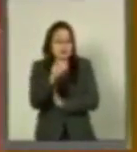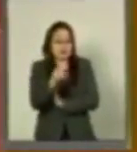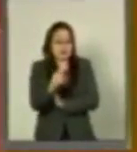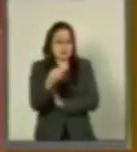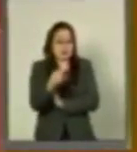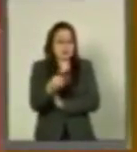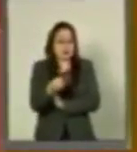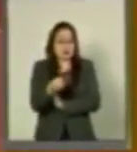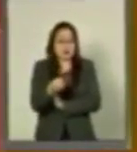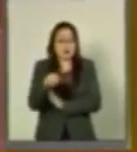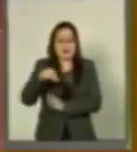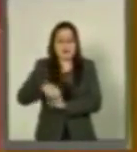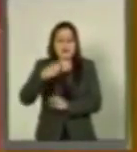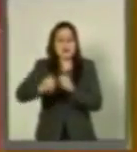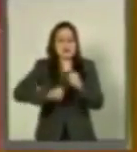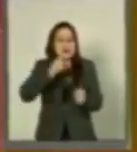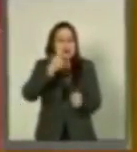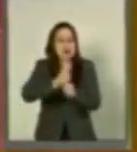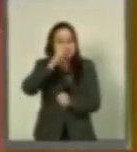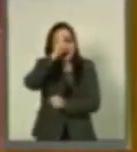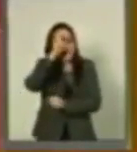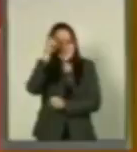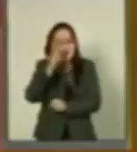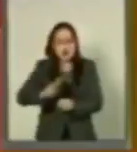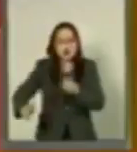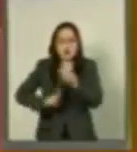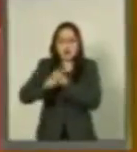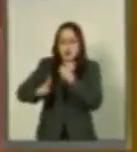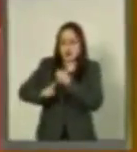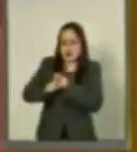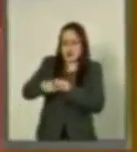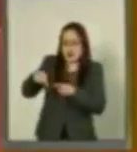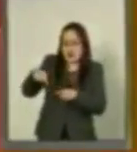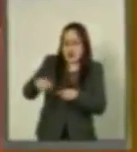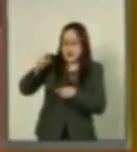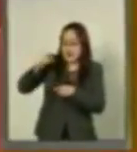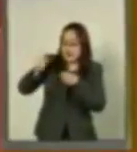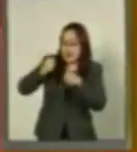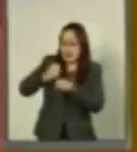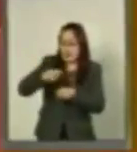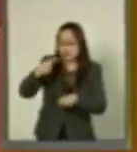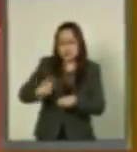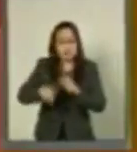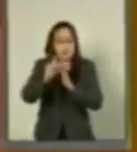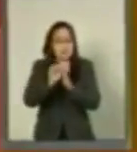año más violento en los últimos 20.